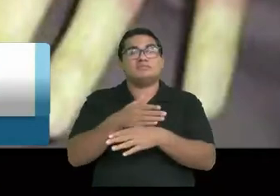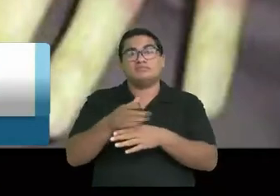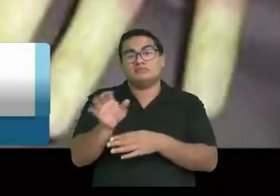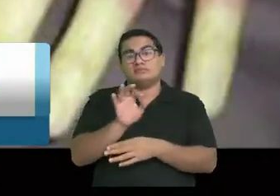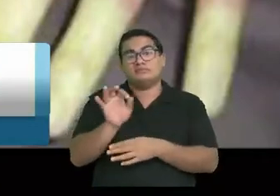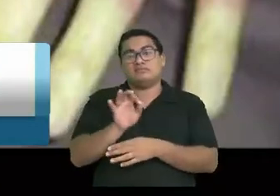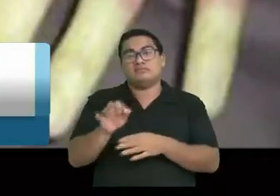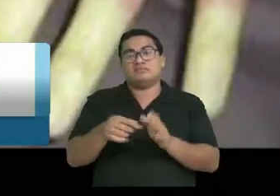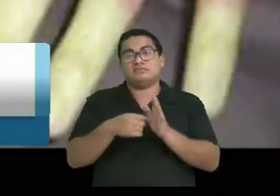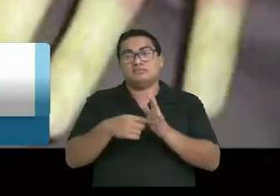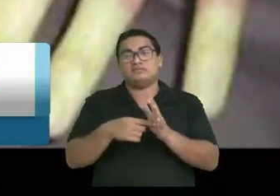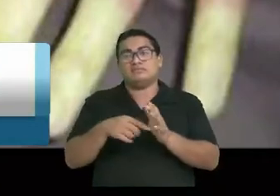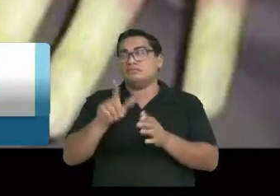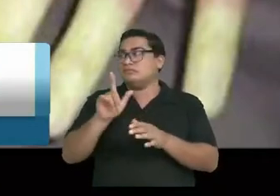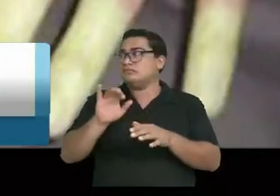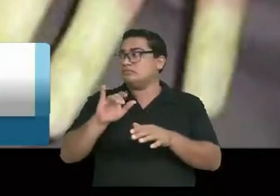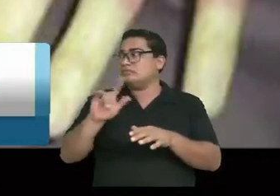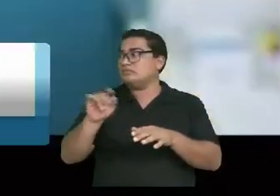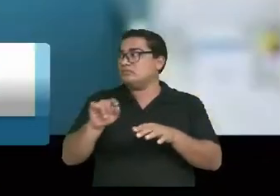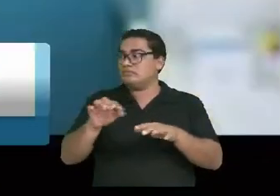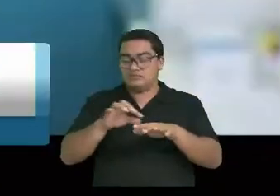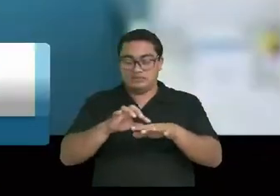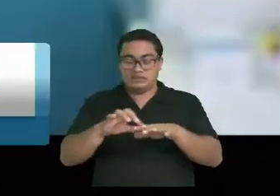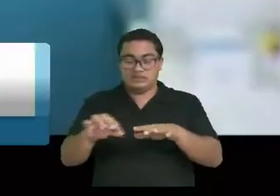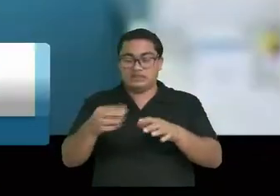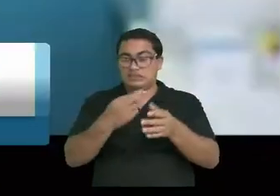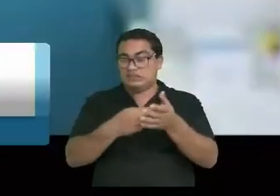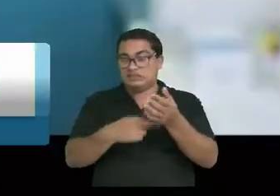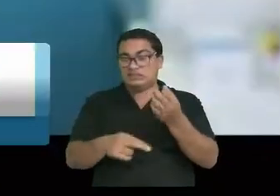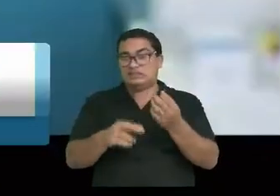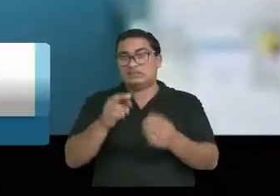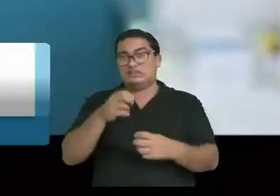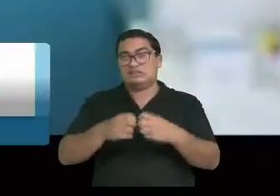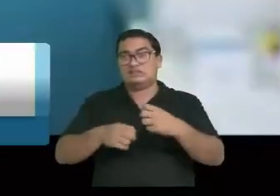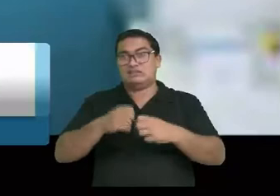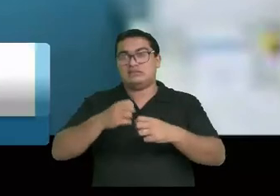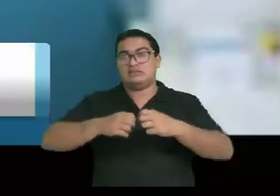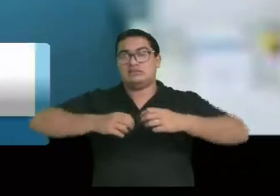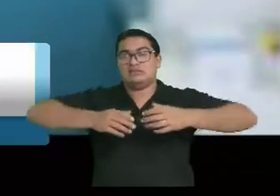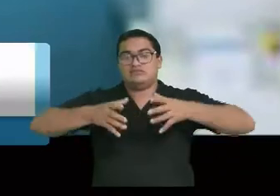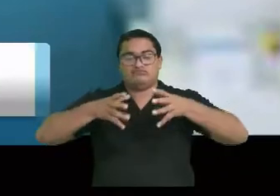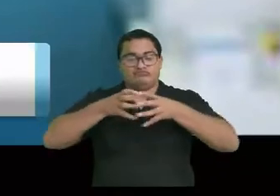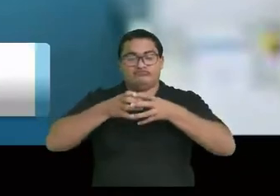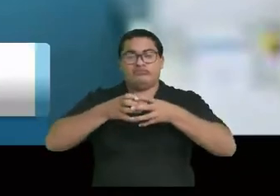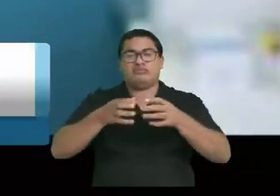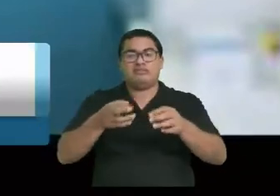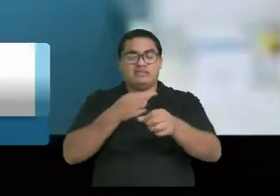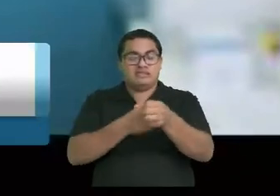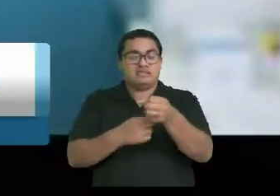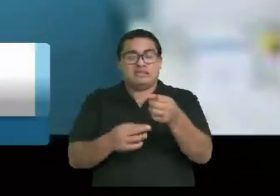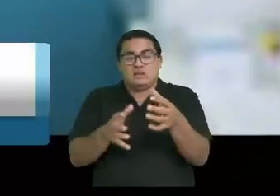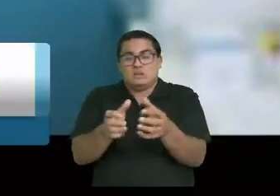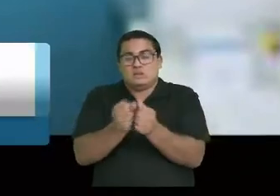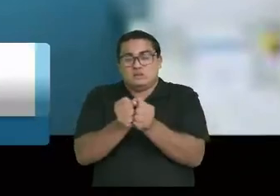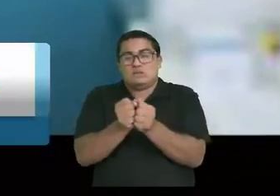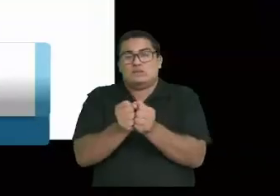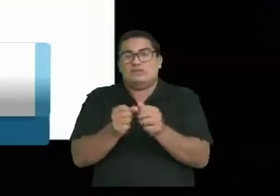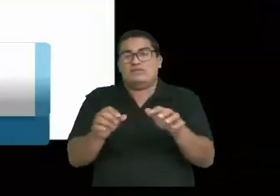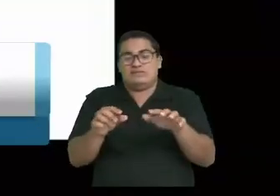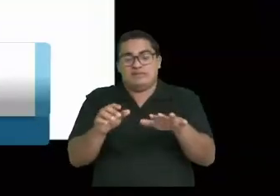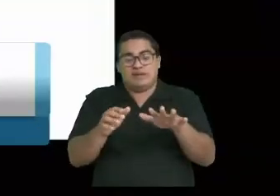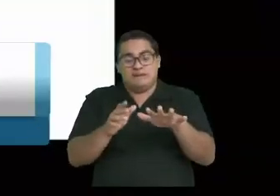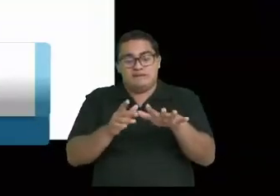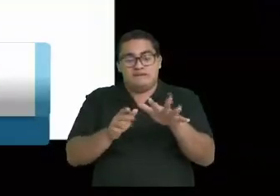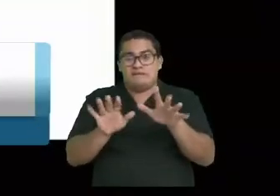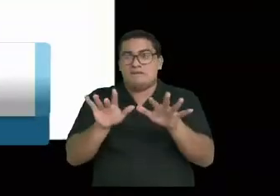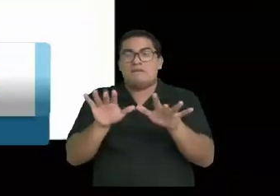receptores que están en el músculo liso de los vasos sanguíneos y esto provoca vasoconstricción. Los vasitos se cierran de tal forma que la